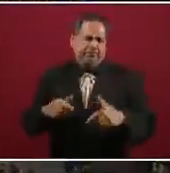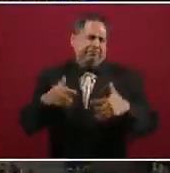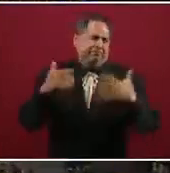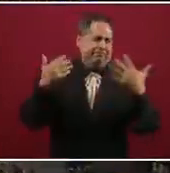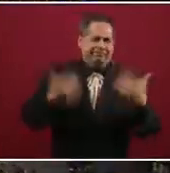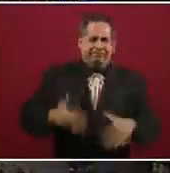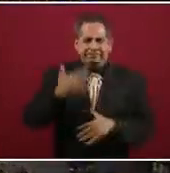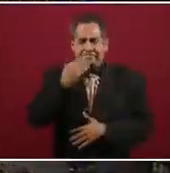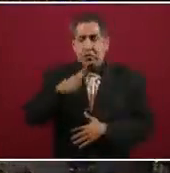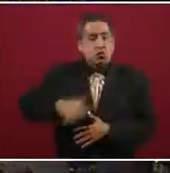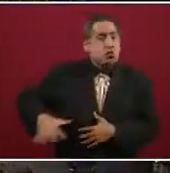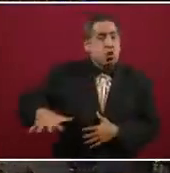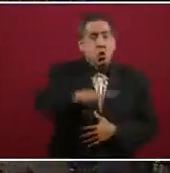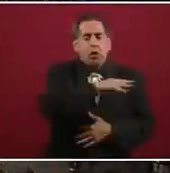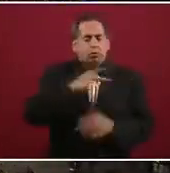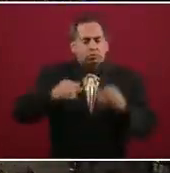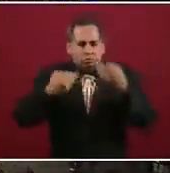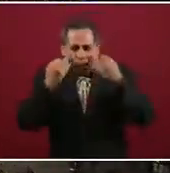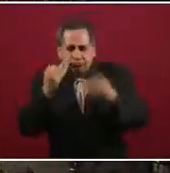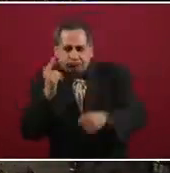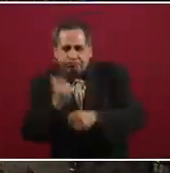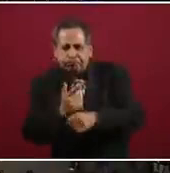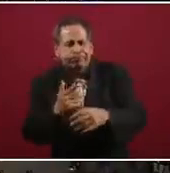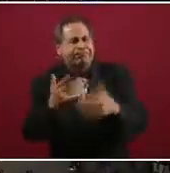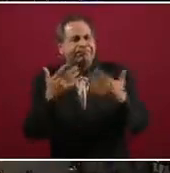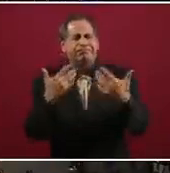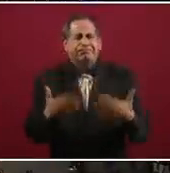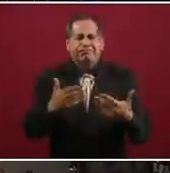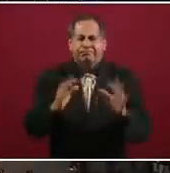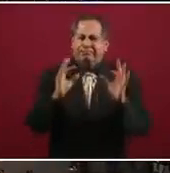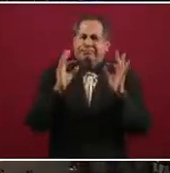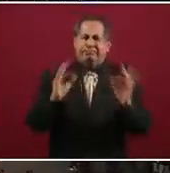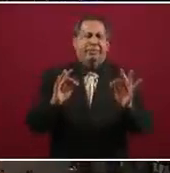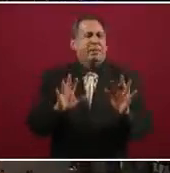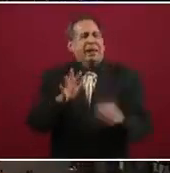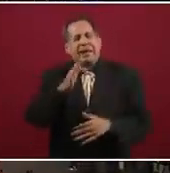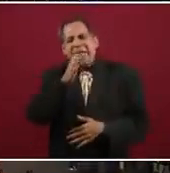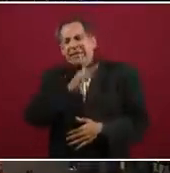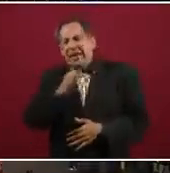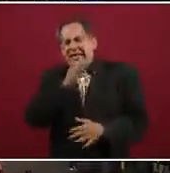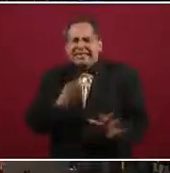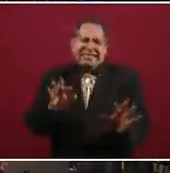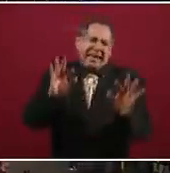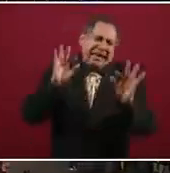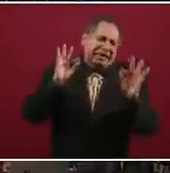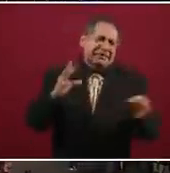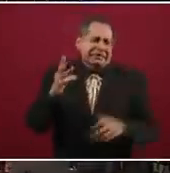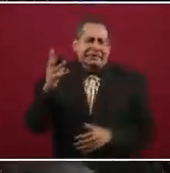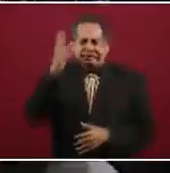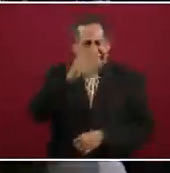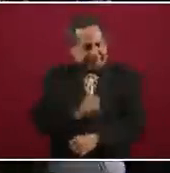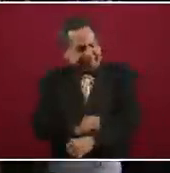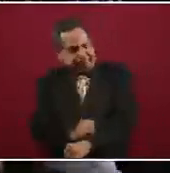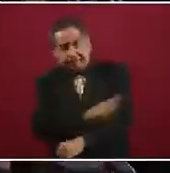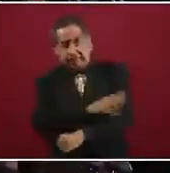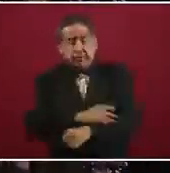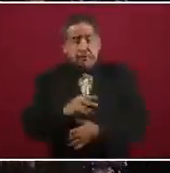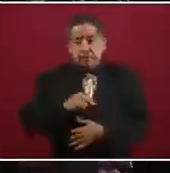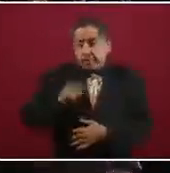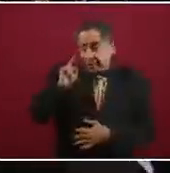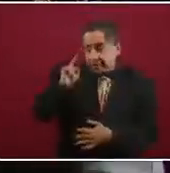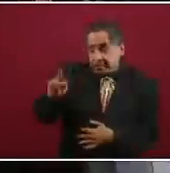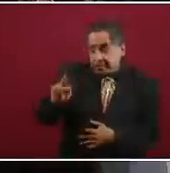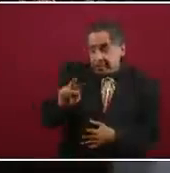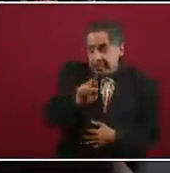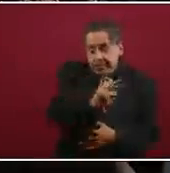ha dado cuenta que ya pasamos como a otra parte de la fiesta. Y de hecho, por todos lados se